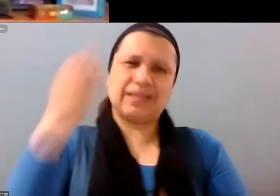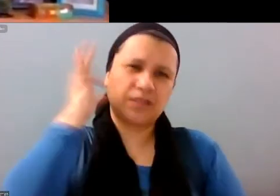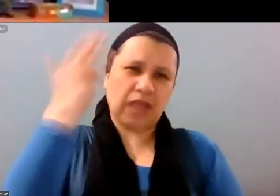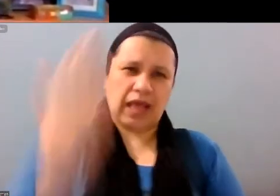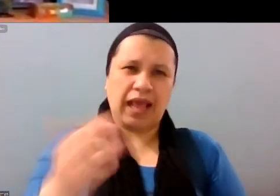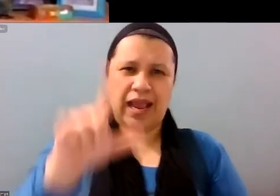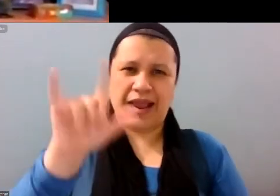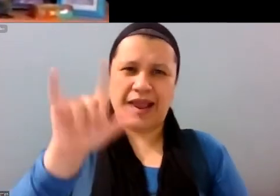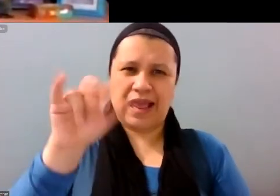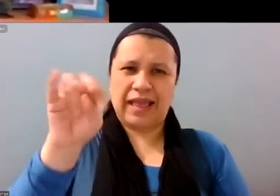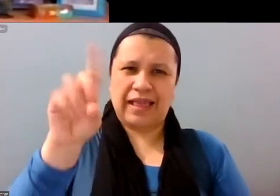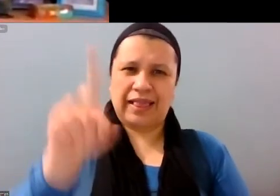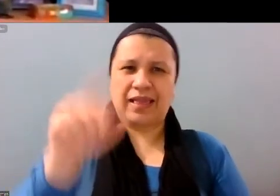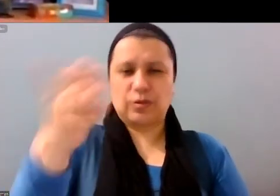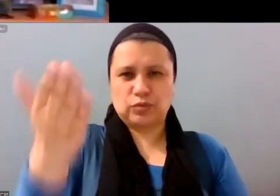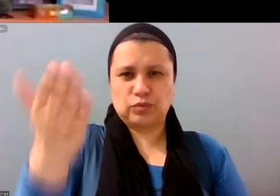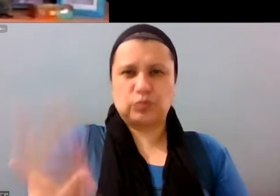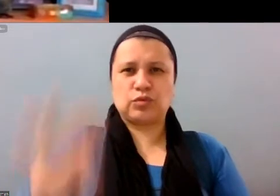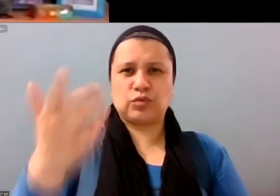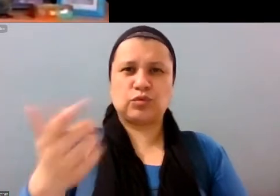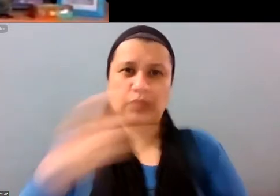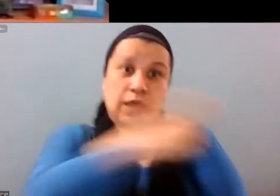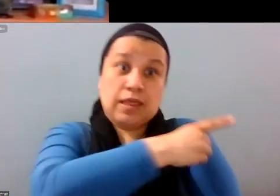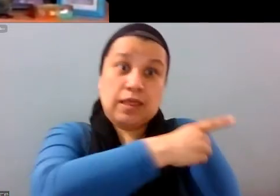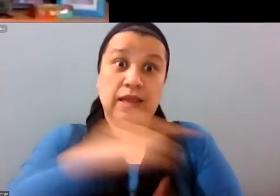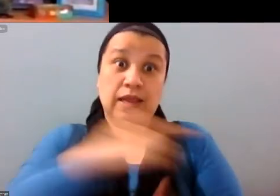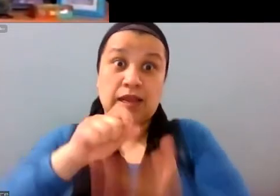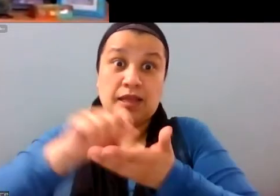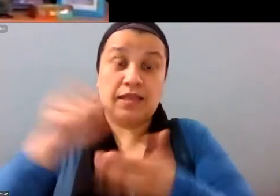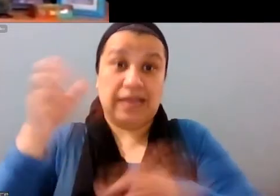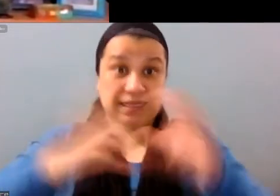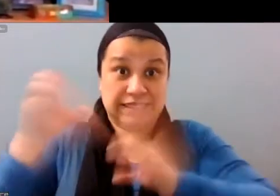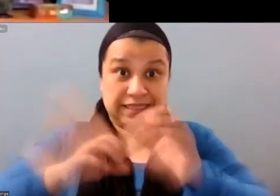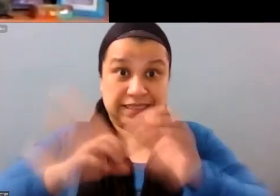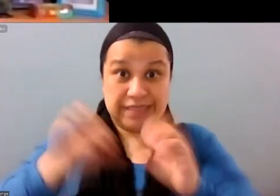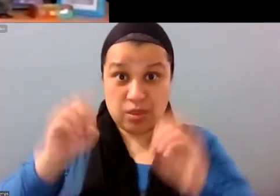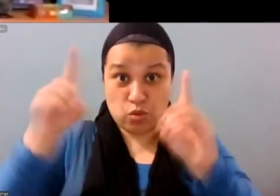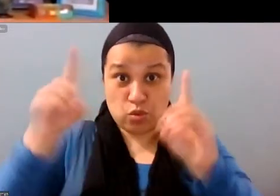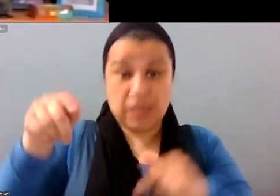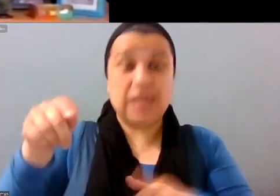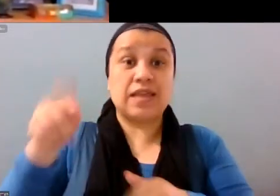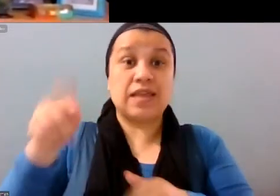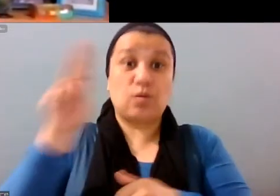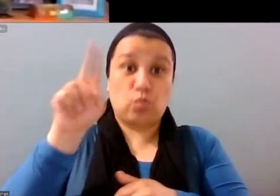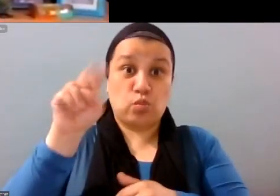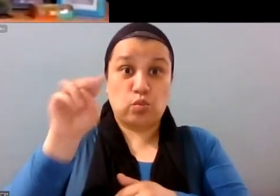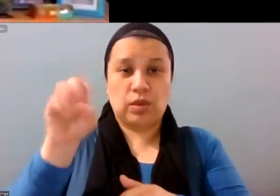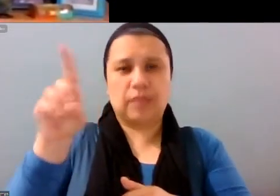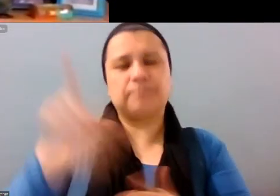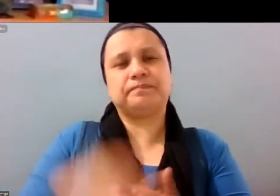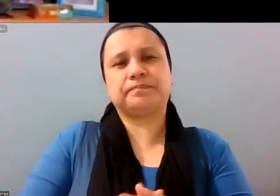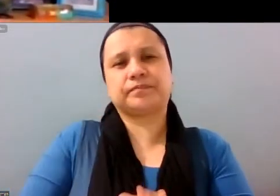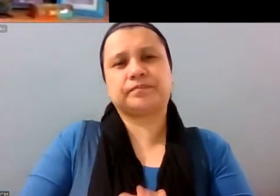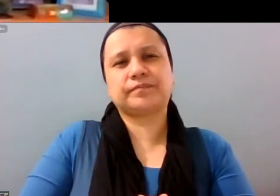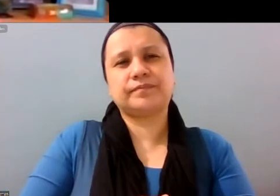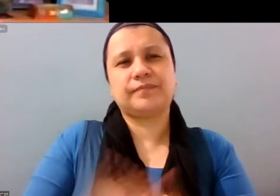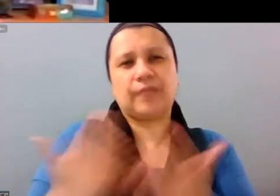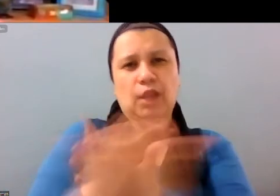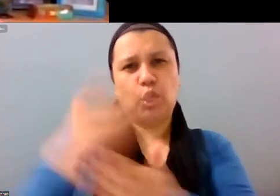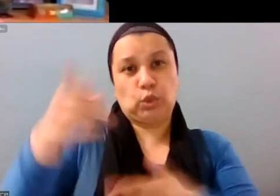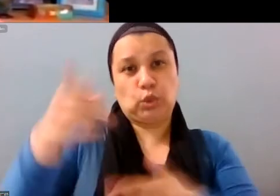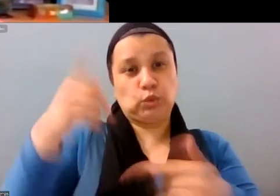línea como directora de la Escuela de Ciencias de la Educación de la Universidad Estatal a Distancia estos nuevos panoramas